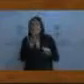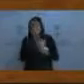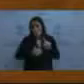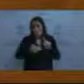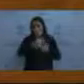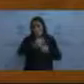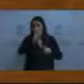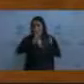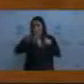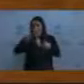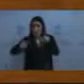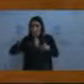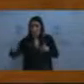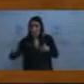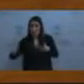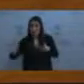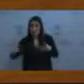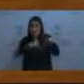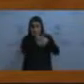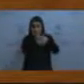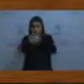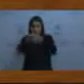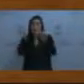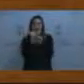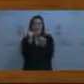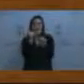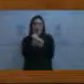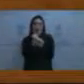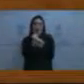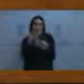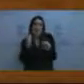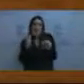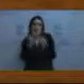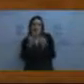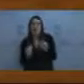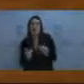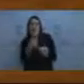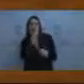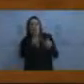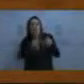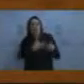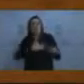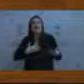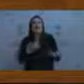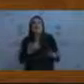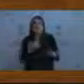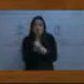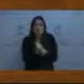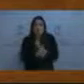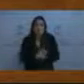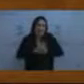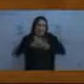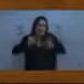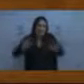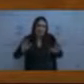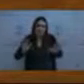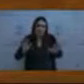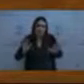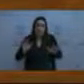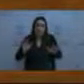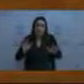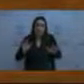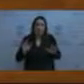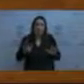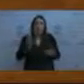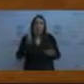número posible de perceptores al mundo laboral, porque estas personas lo que quieren es trabajar, de eso estamos seguros. Y jamás,